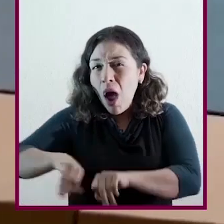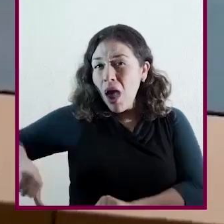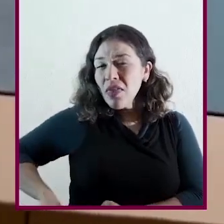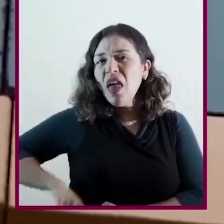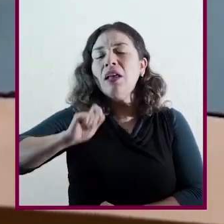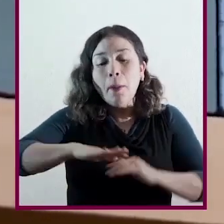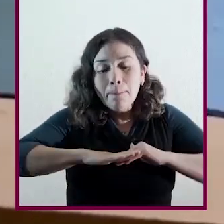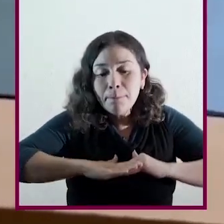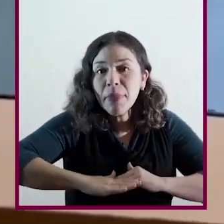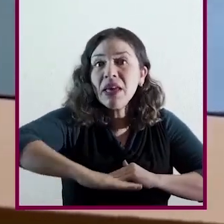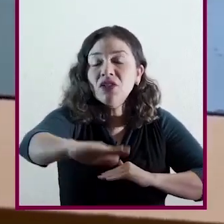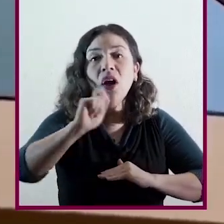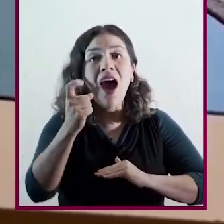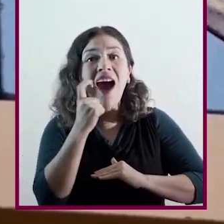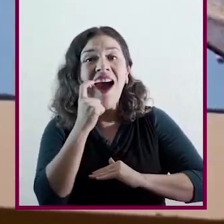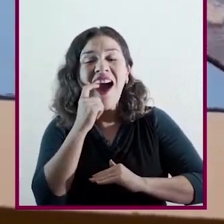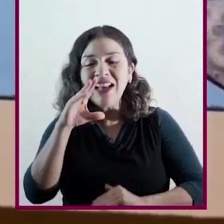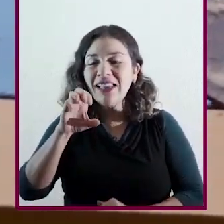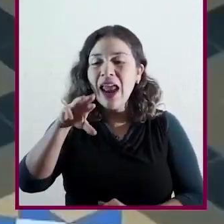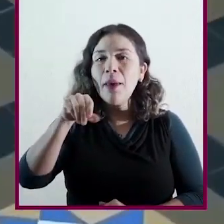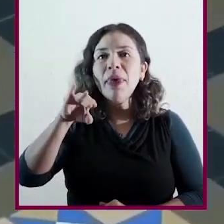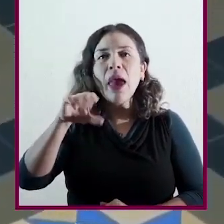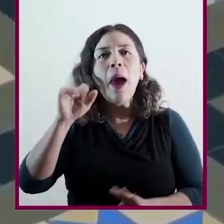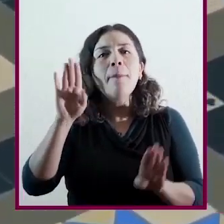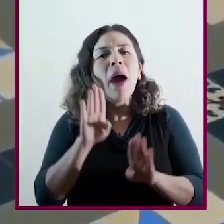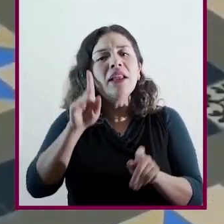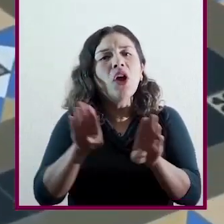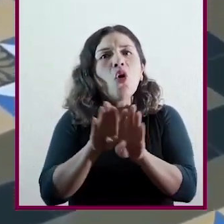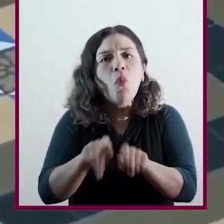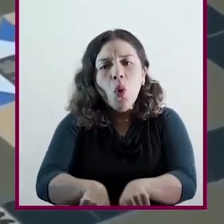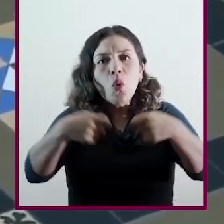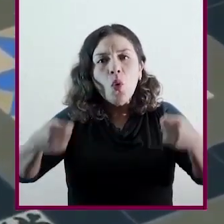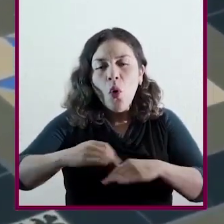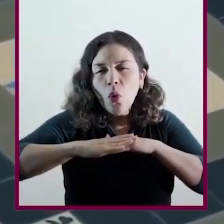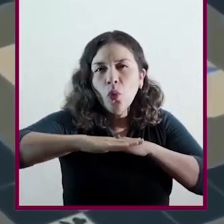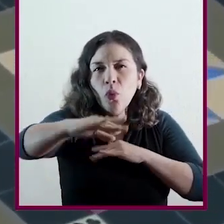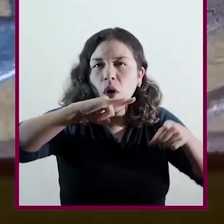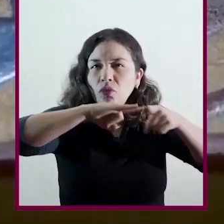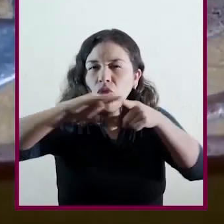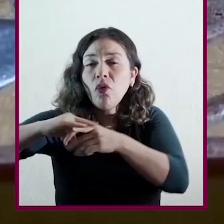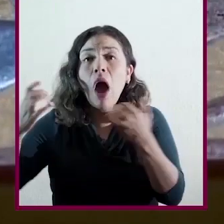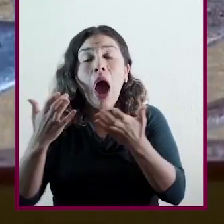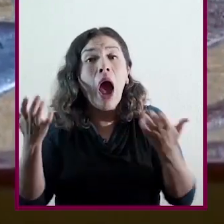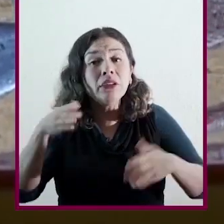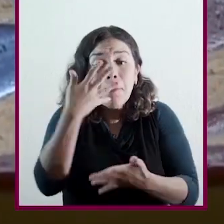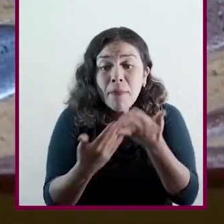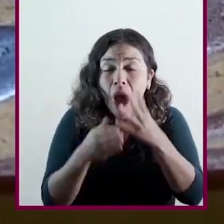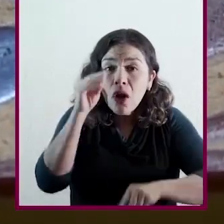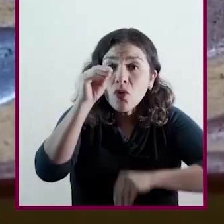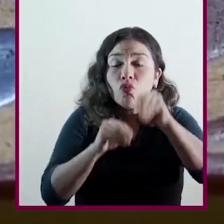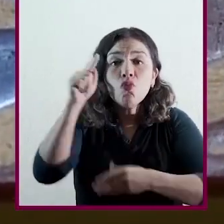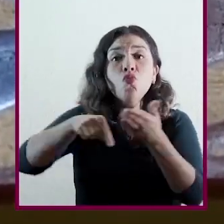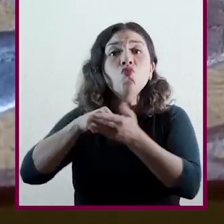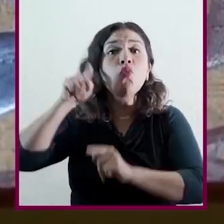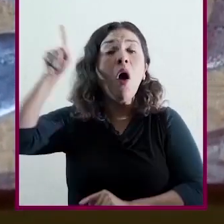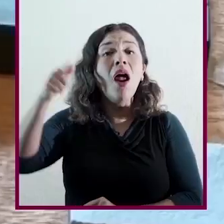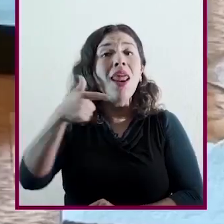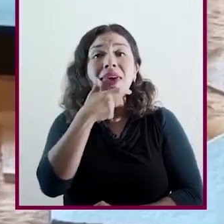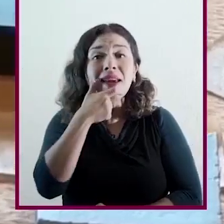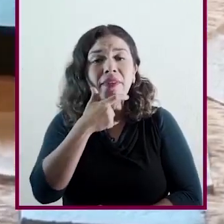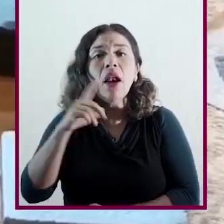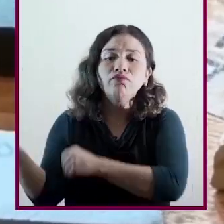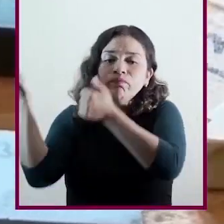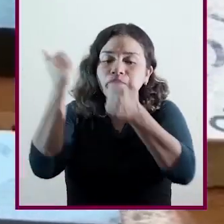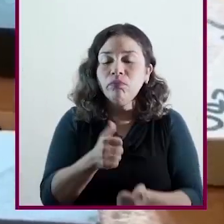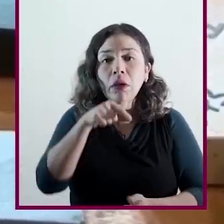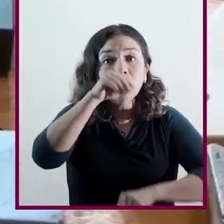más interesantes es el piso de cerámica encáustica a manera de tapete, que fue fabricado a mano en Inglaterra y se rehabilitó